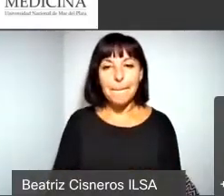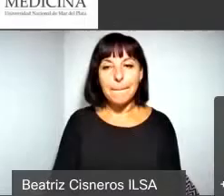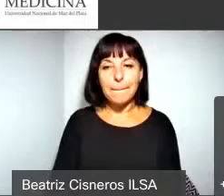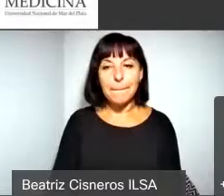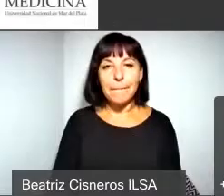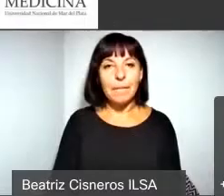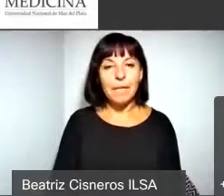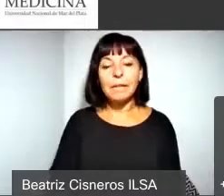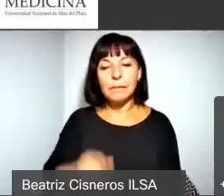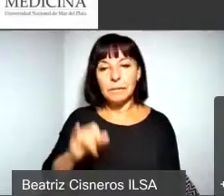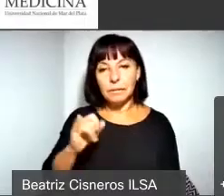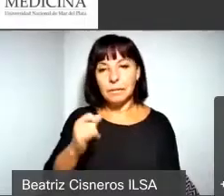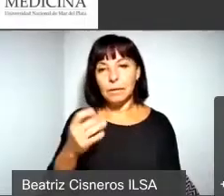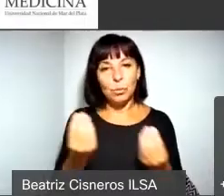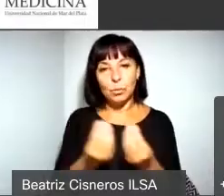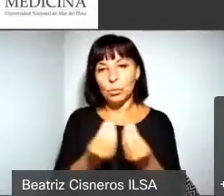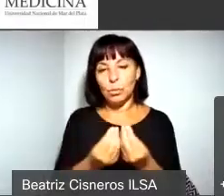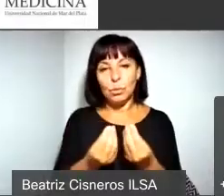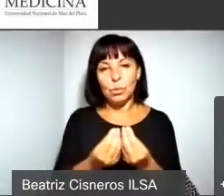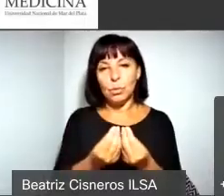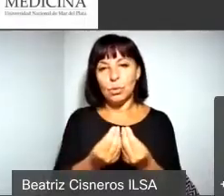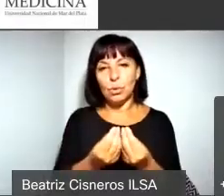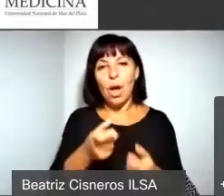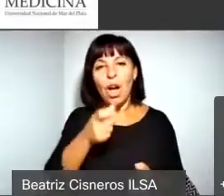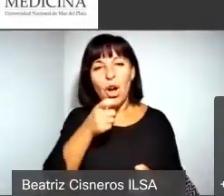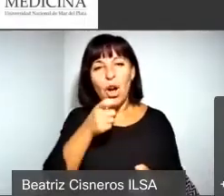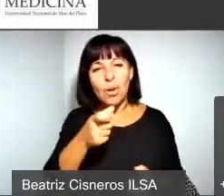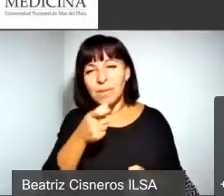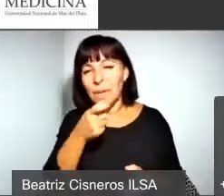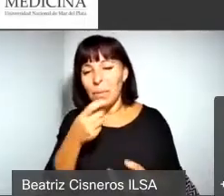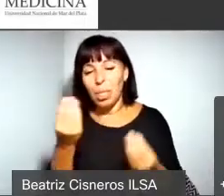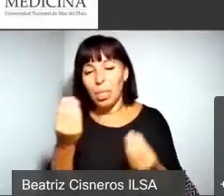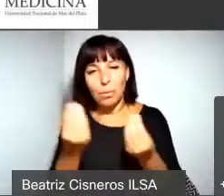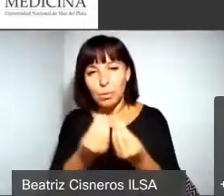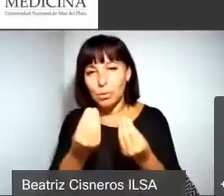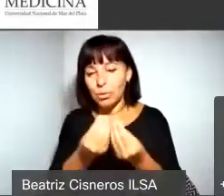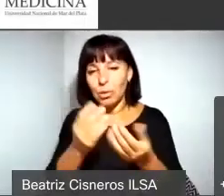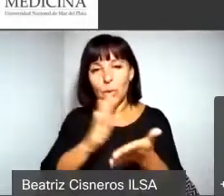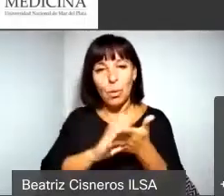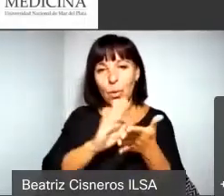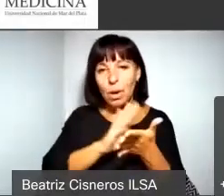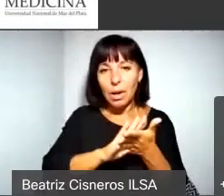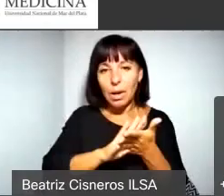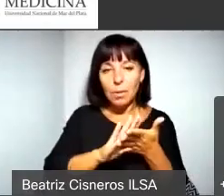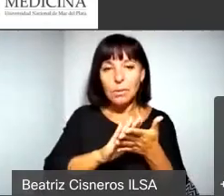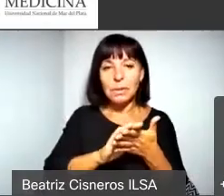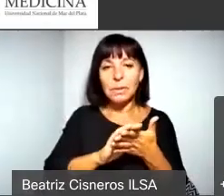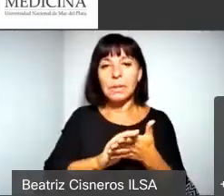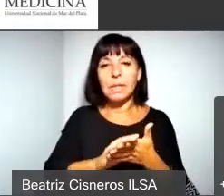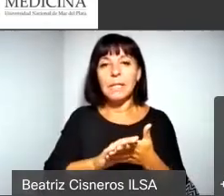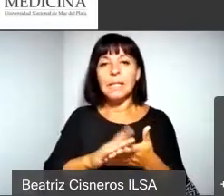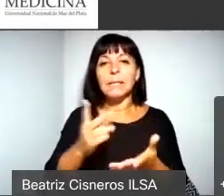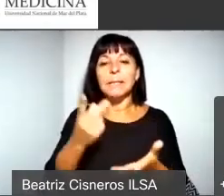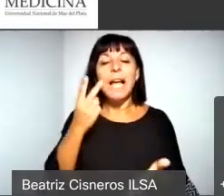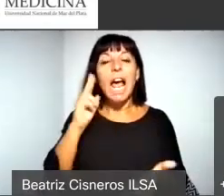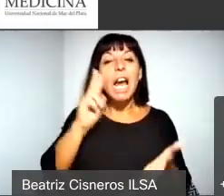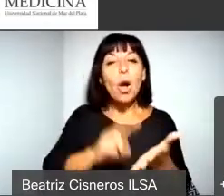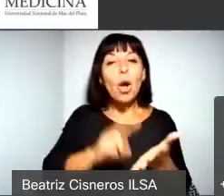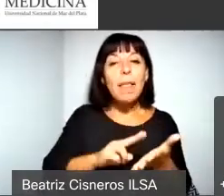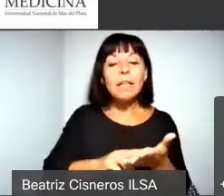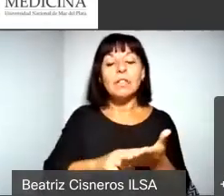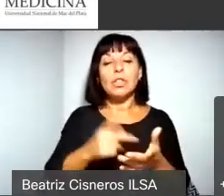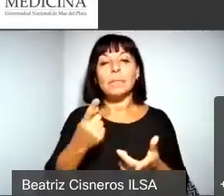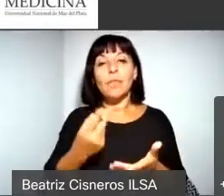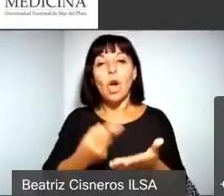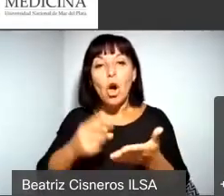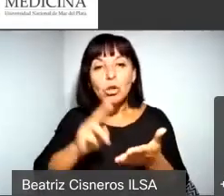Sí, mucho contenido, muchos conceptos nuevos para ellos, así que la recomendación, como siempre, es